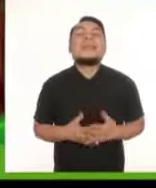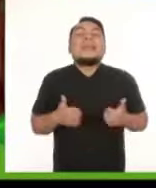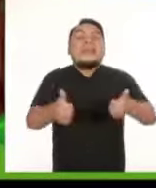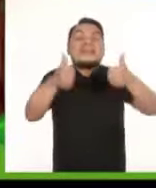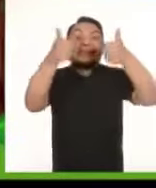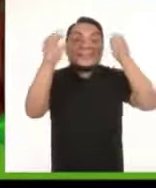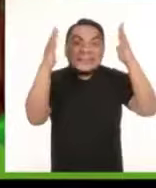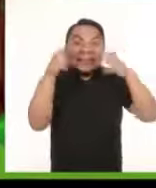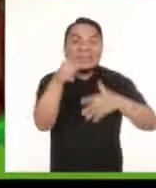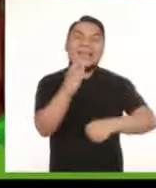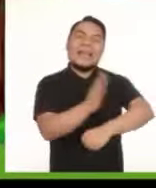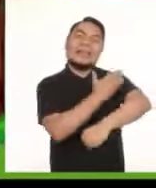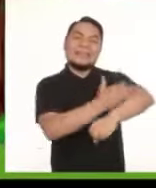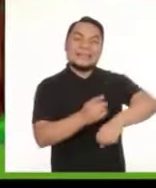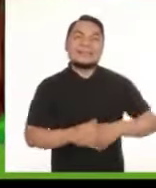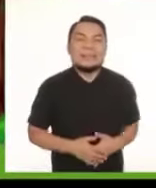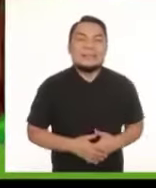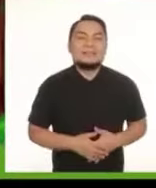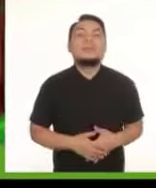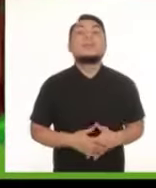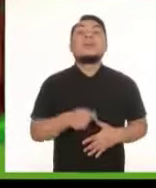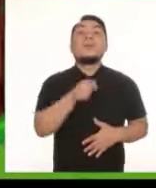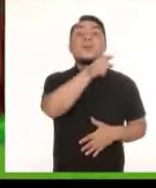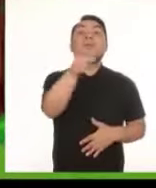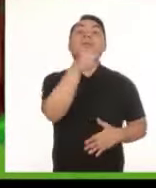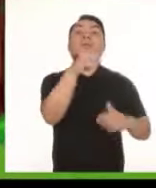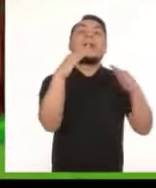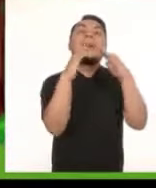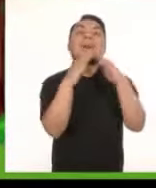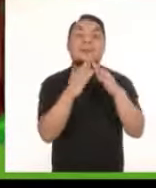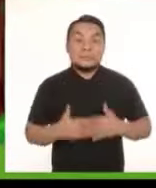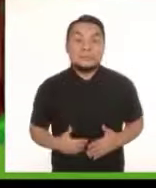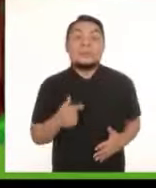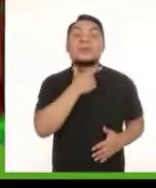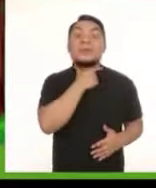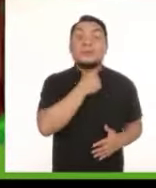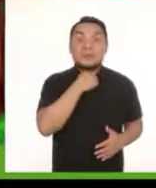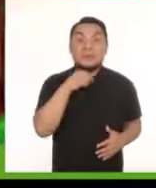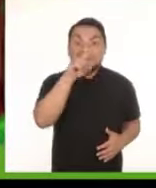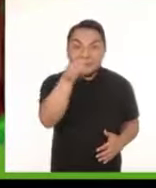¡Excelente canción! ¿Y a ustedes en casa les gustó?